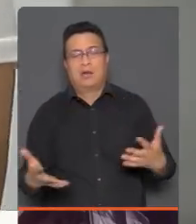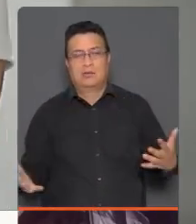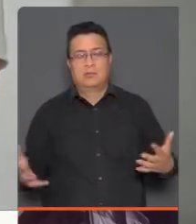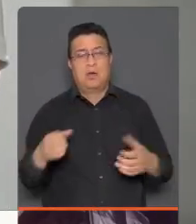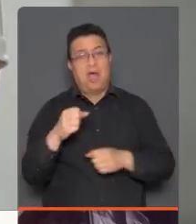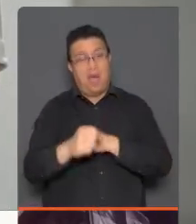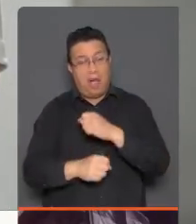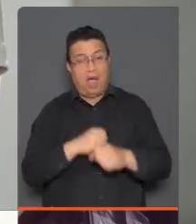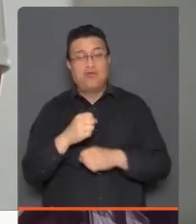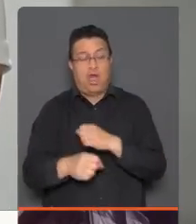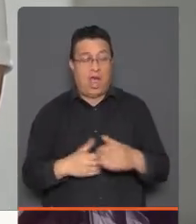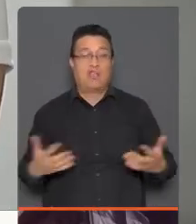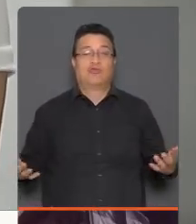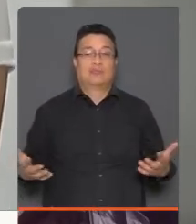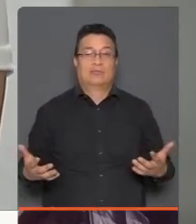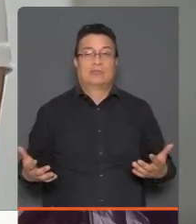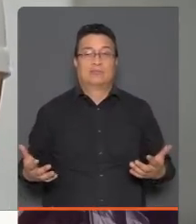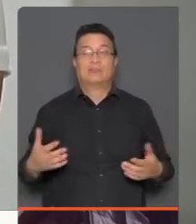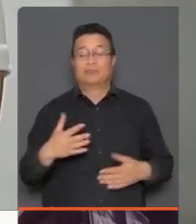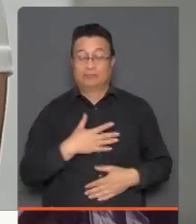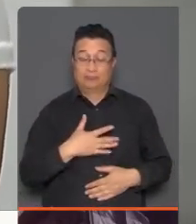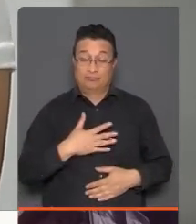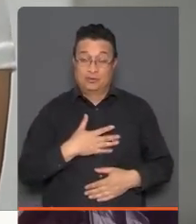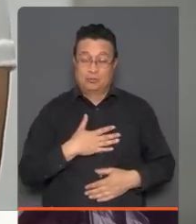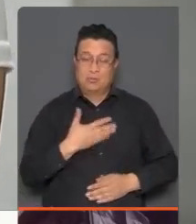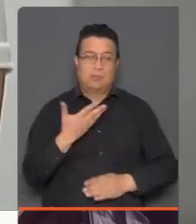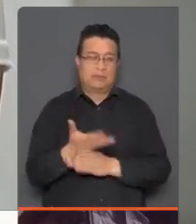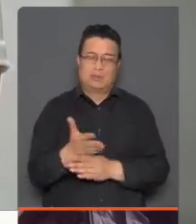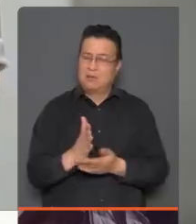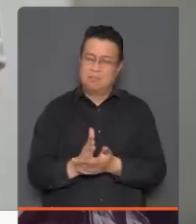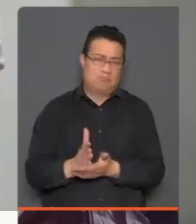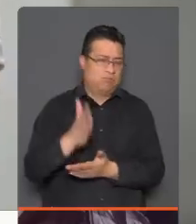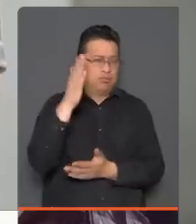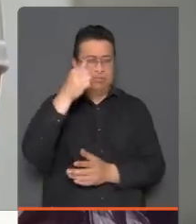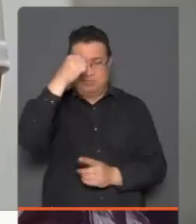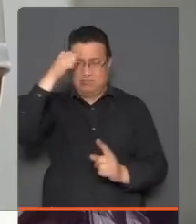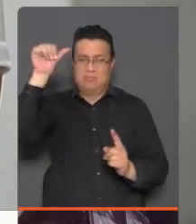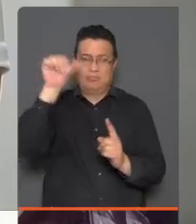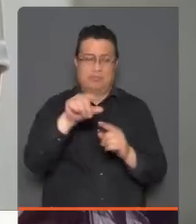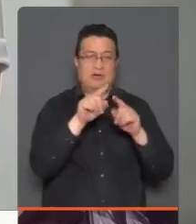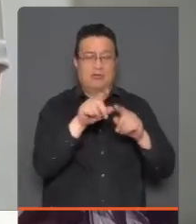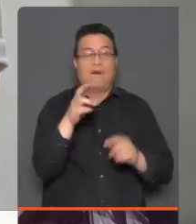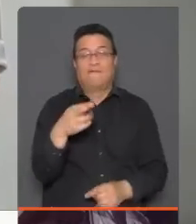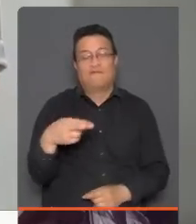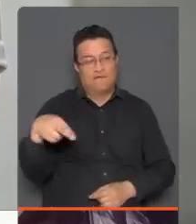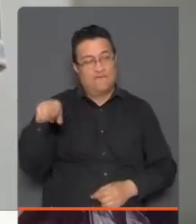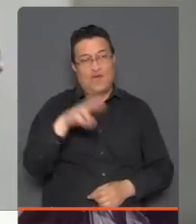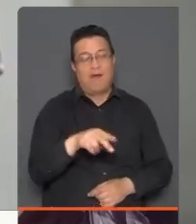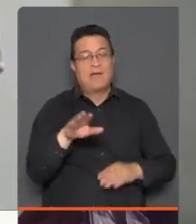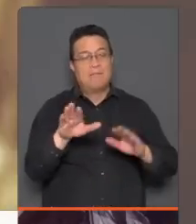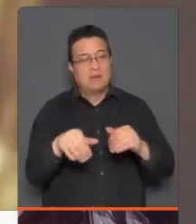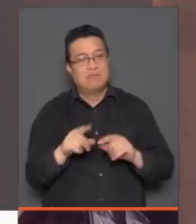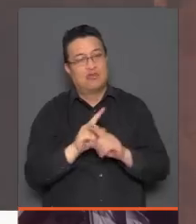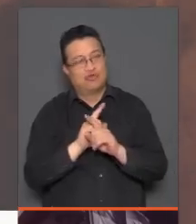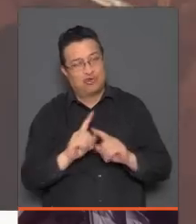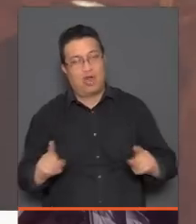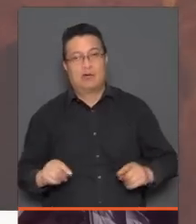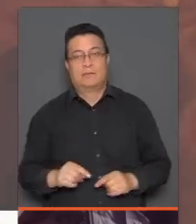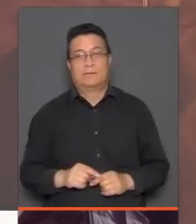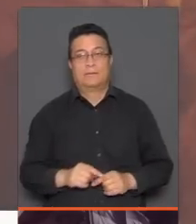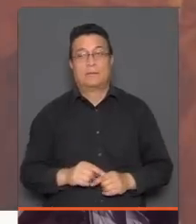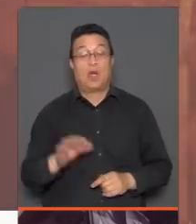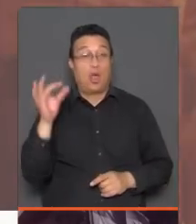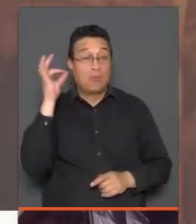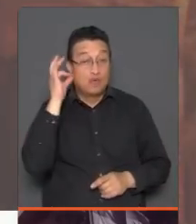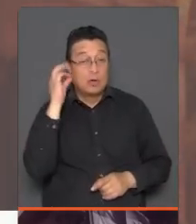Años. Entonces yo exijo la máxima condena para ellos, para que no vuelvan a hacer lo mismo con nadie. La mujer y los